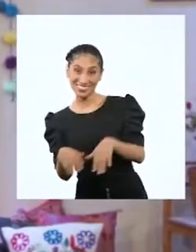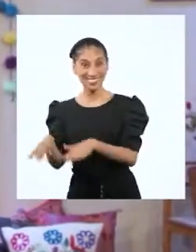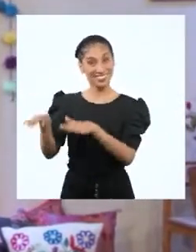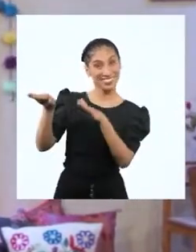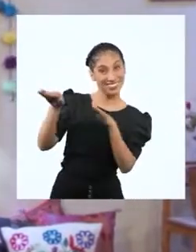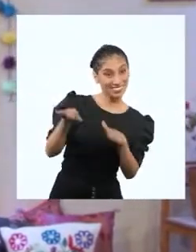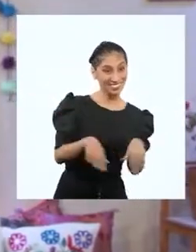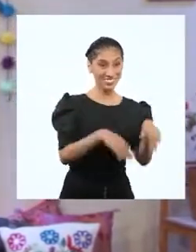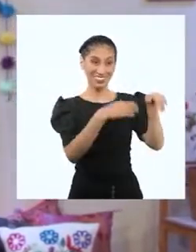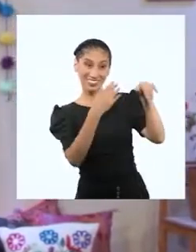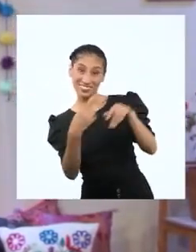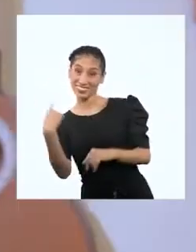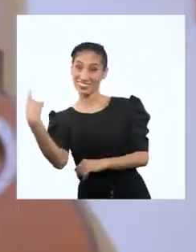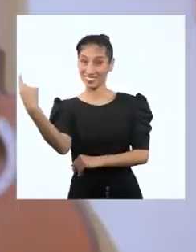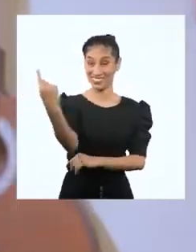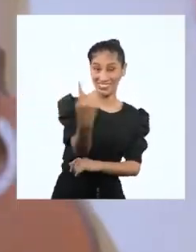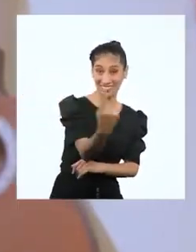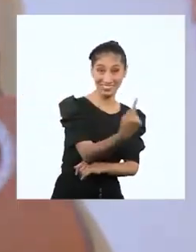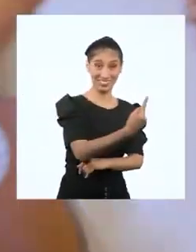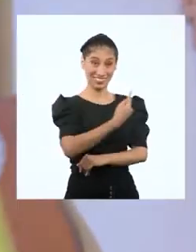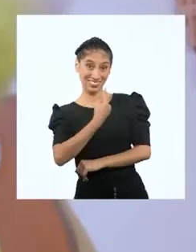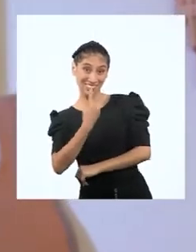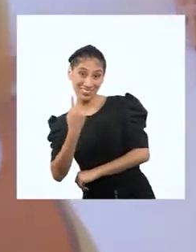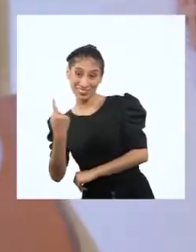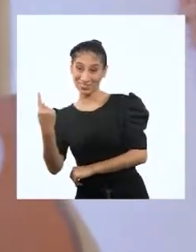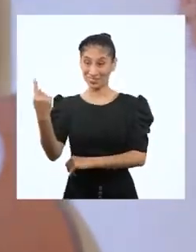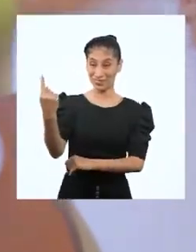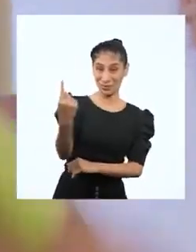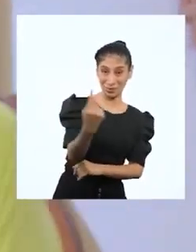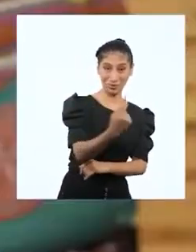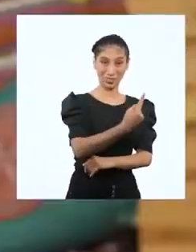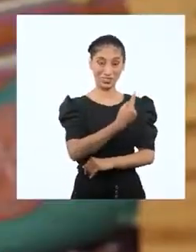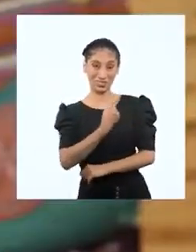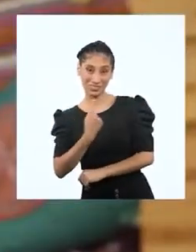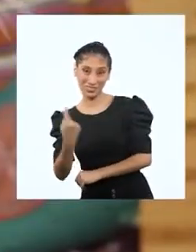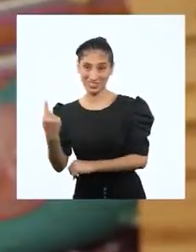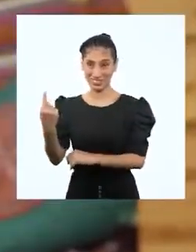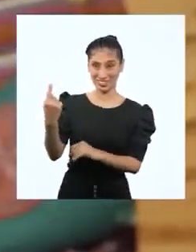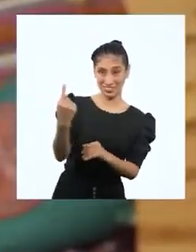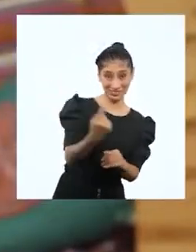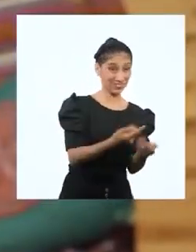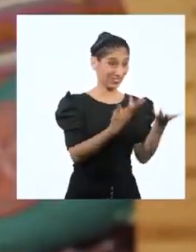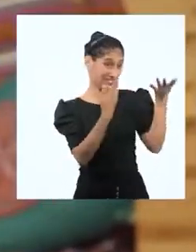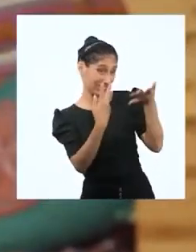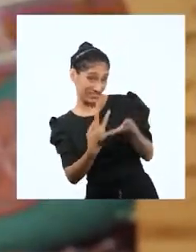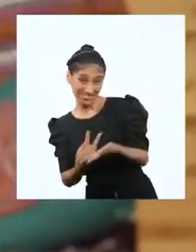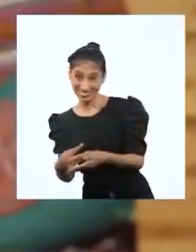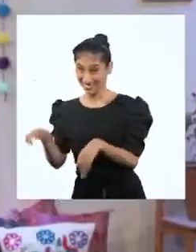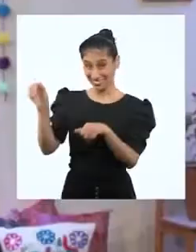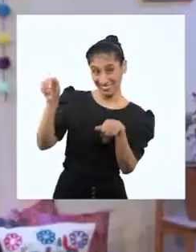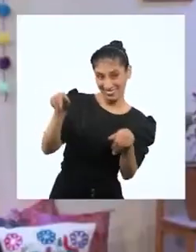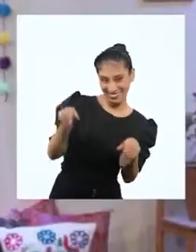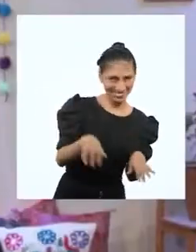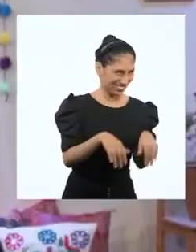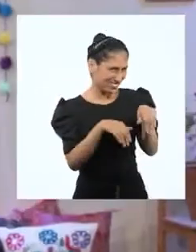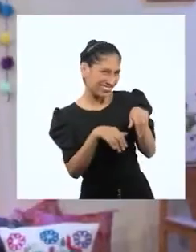Catimba, curunca, malanga, tazum, zum, zum.